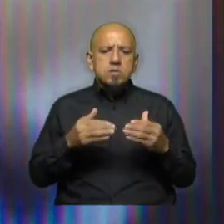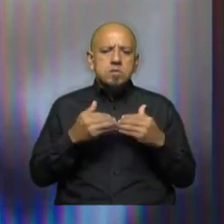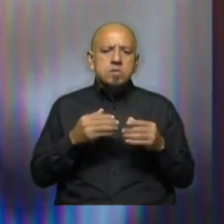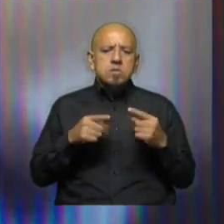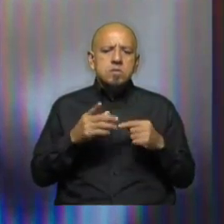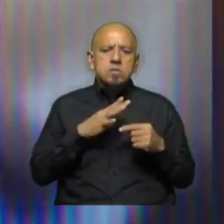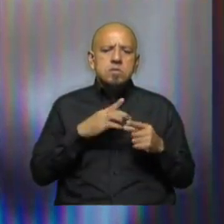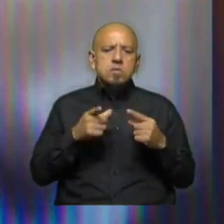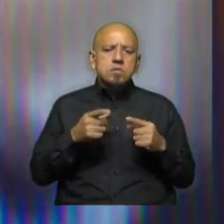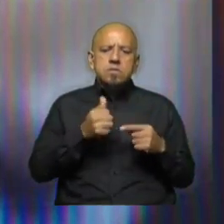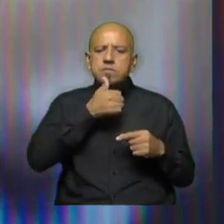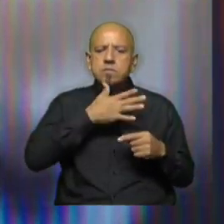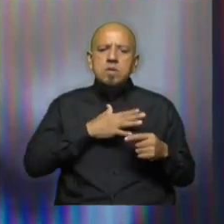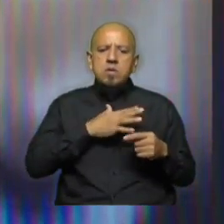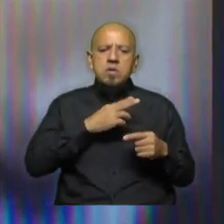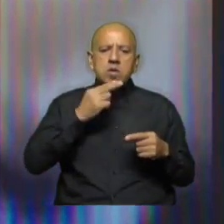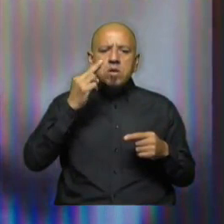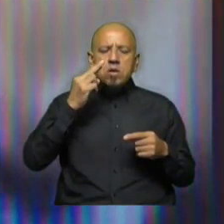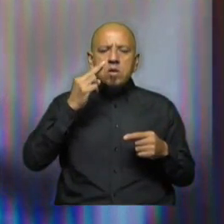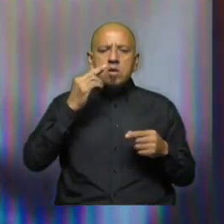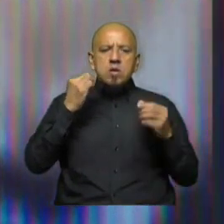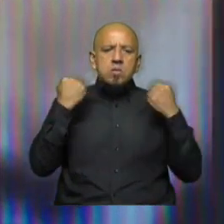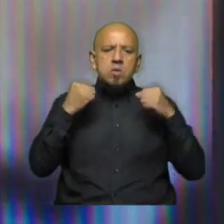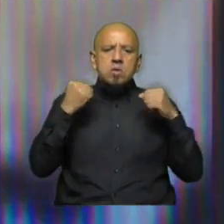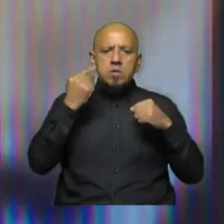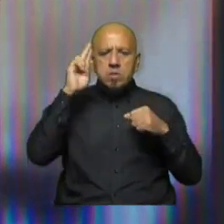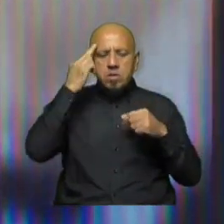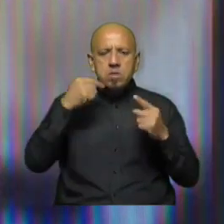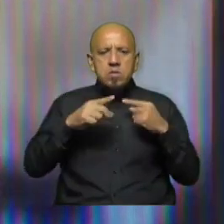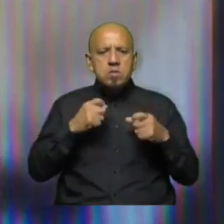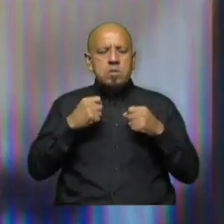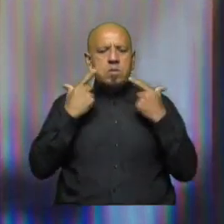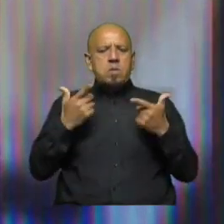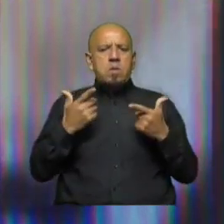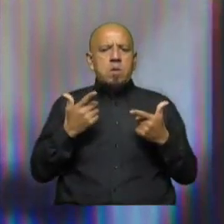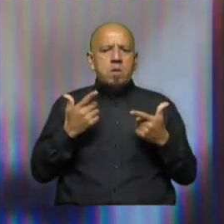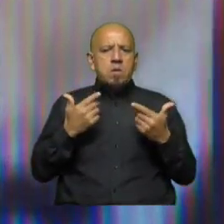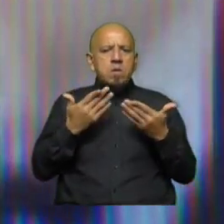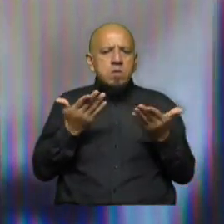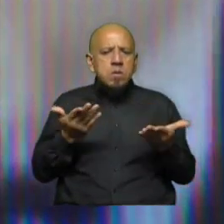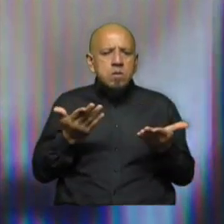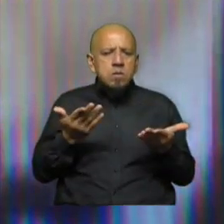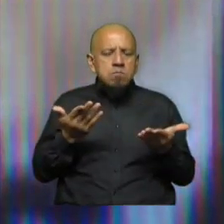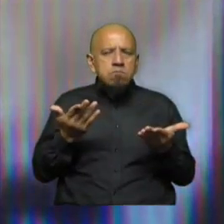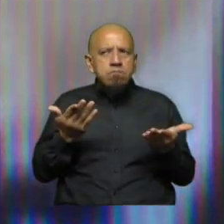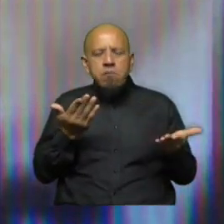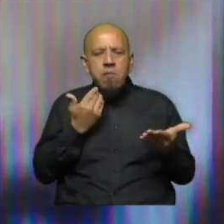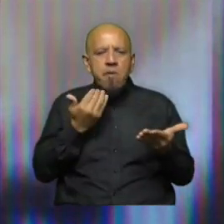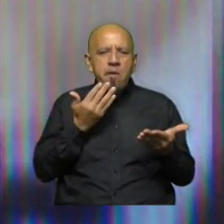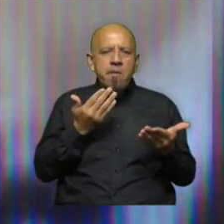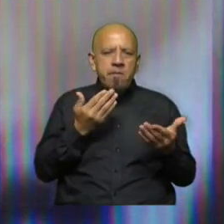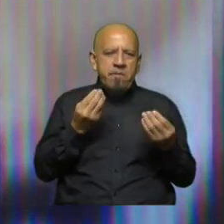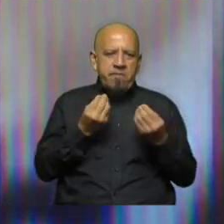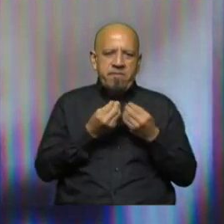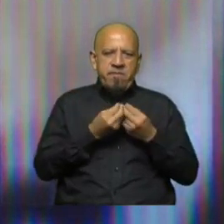que nos encontramos con historias de deportistas uruguayos súper trascendentes y que nos sorprendía mucho no haber escuchado mucho. Quizás mucha gente las